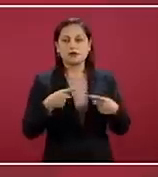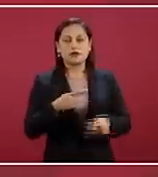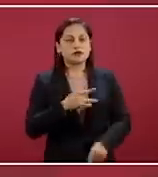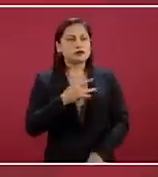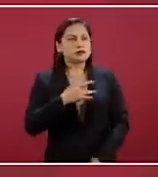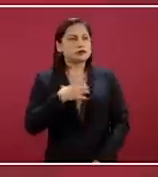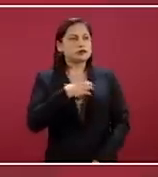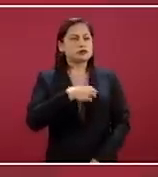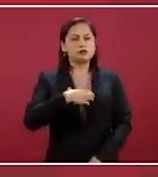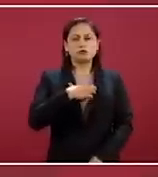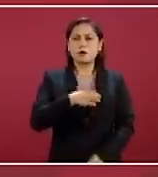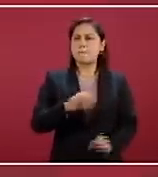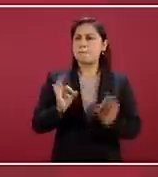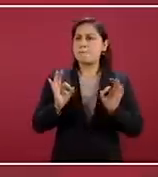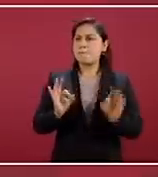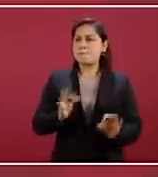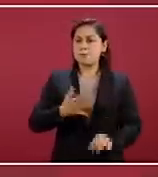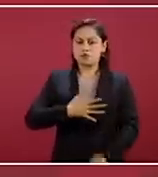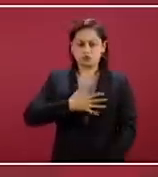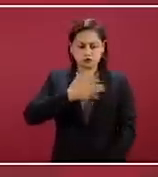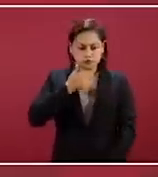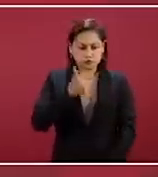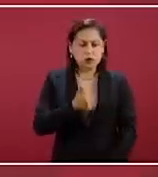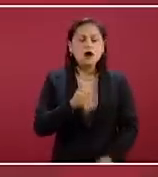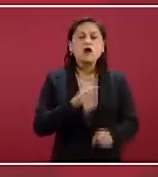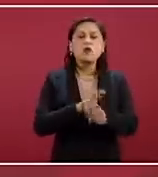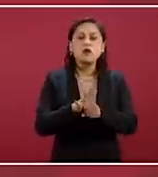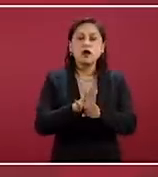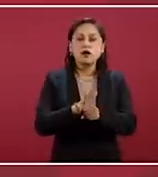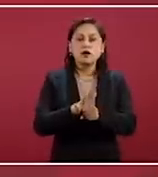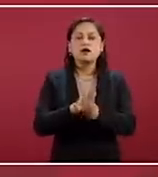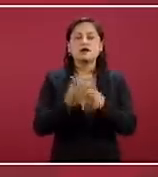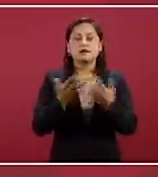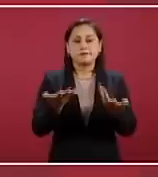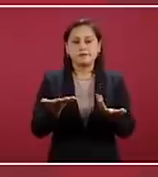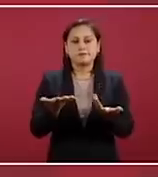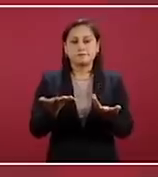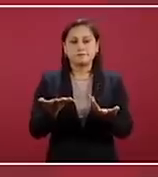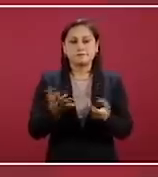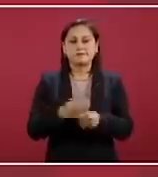El haber logrado en este año,